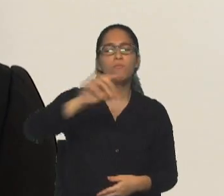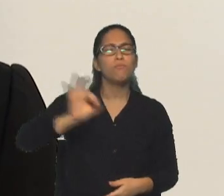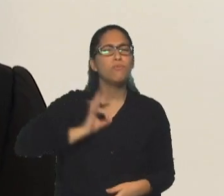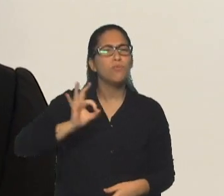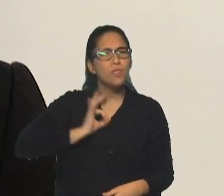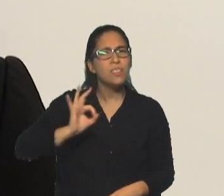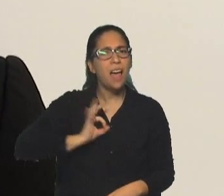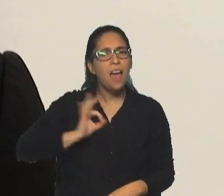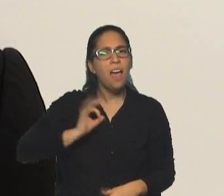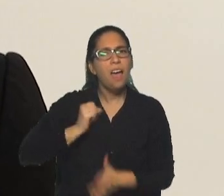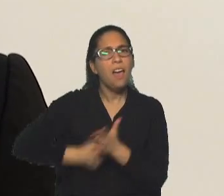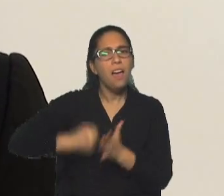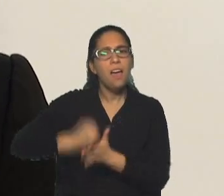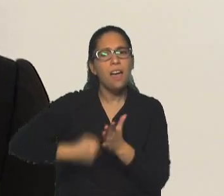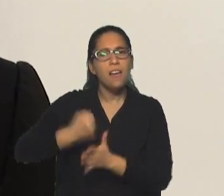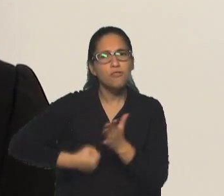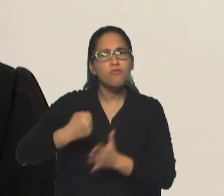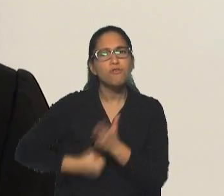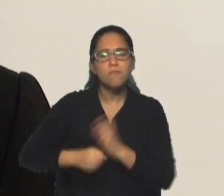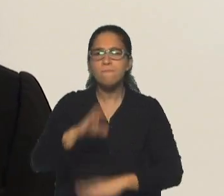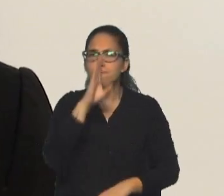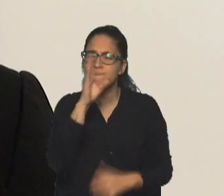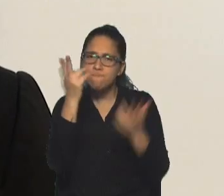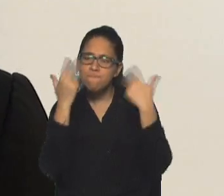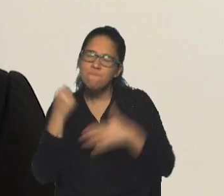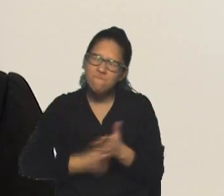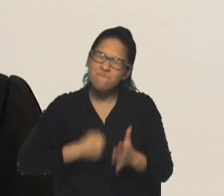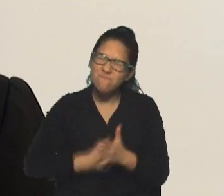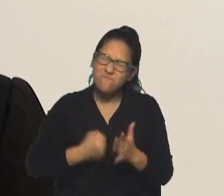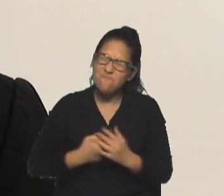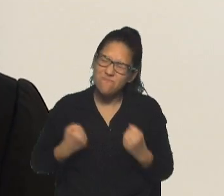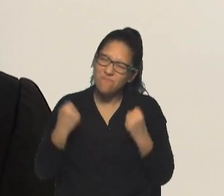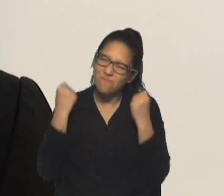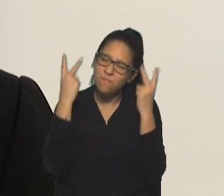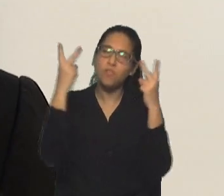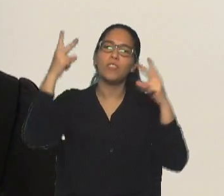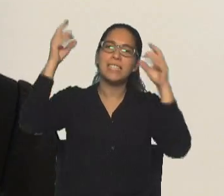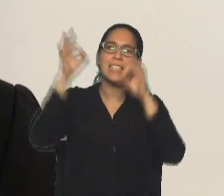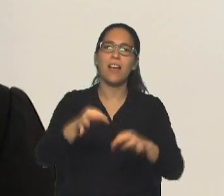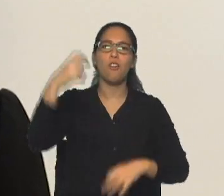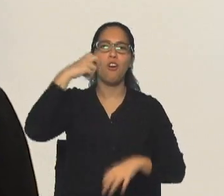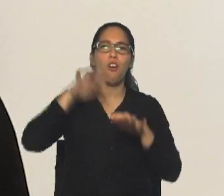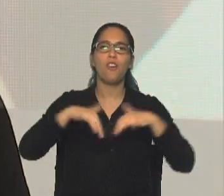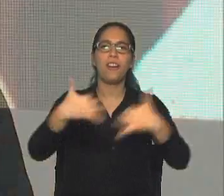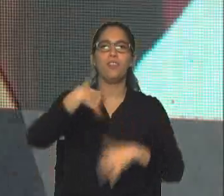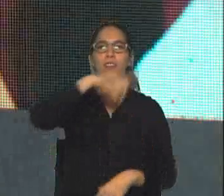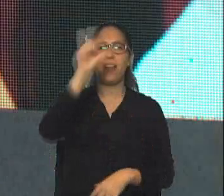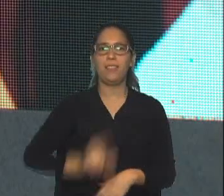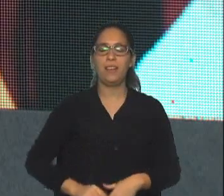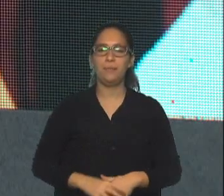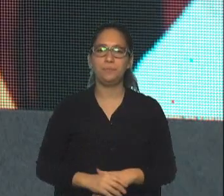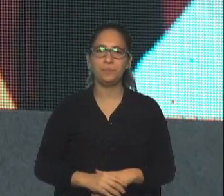estar luchando allá en silencio por sus derechos y hoy están en el congreso de la República hablaba